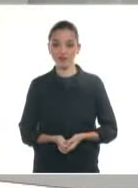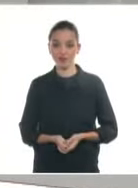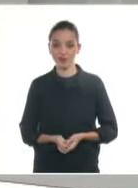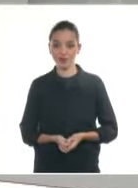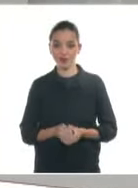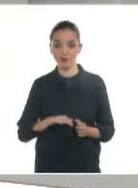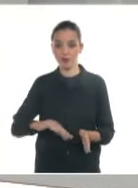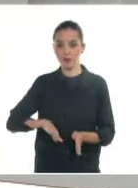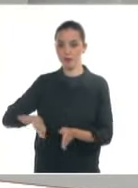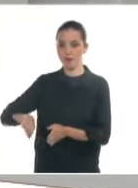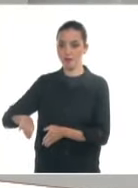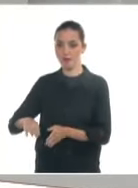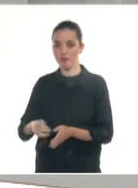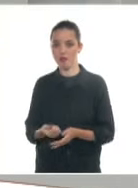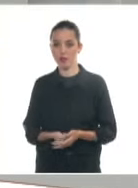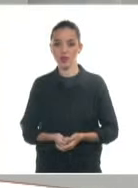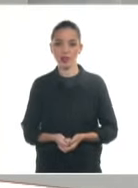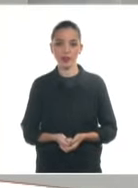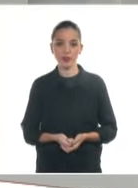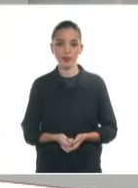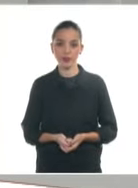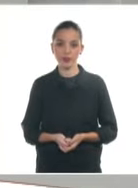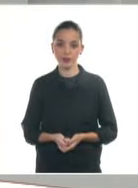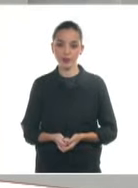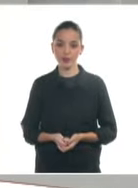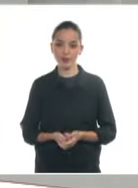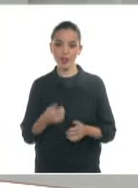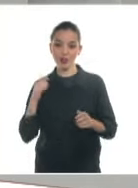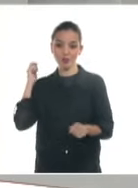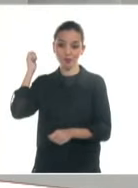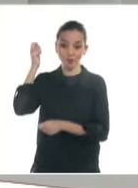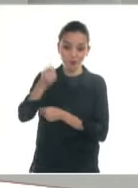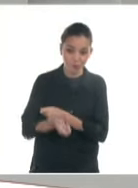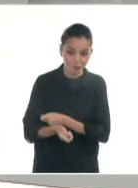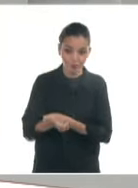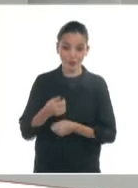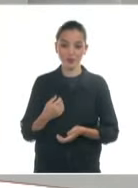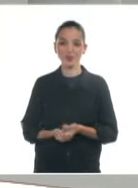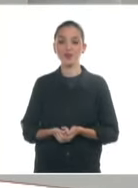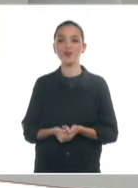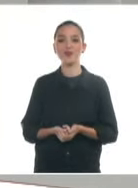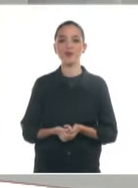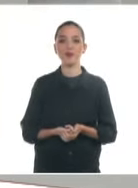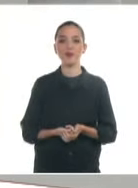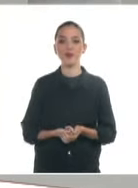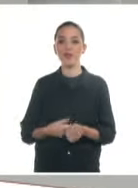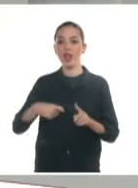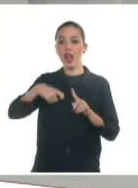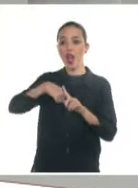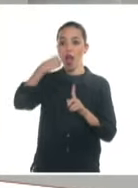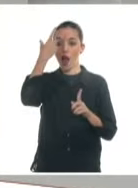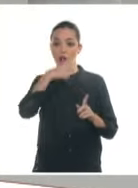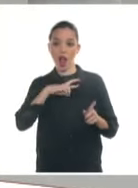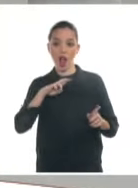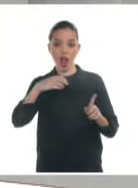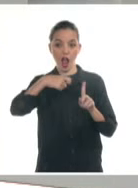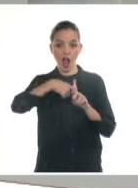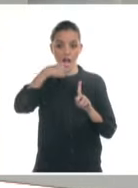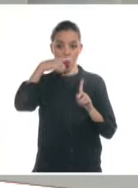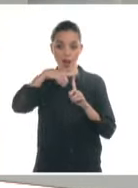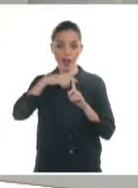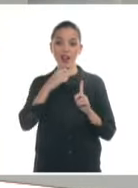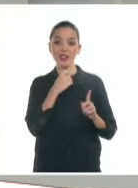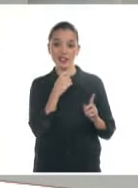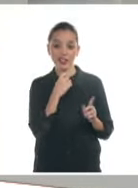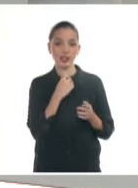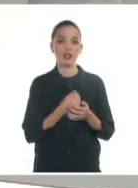Seguimos con otro deporte de combate. Por estos días, los karatecas cubanos intensifican su preparación en el este de La Habana, unos con vistas al campeonato sub-21